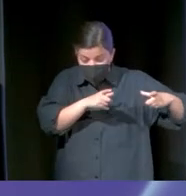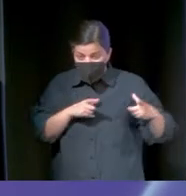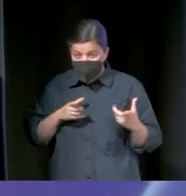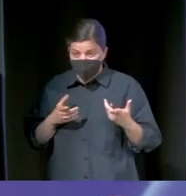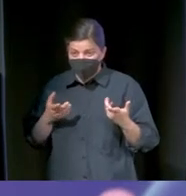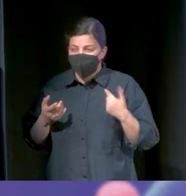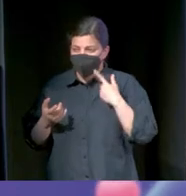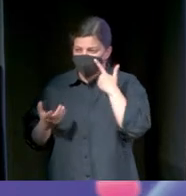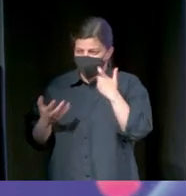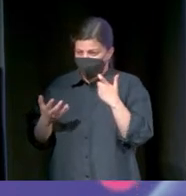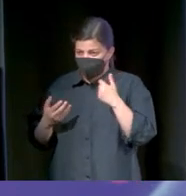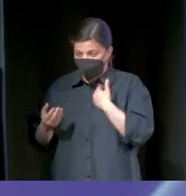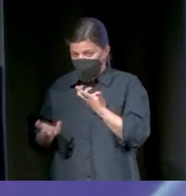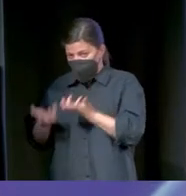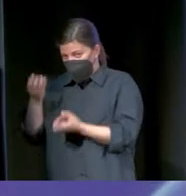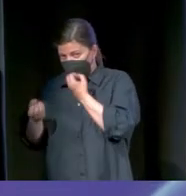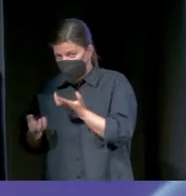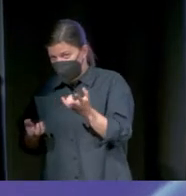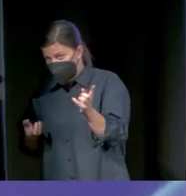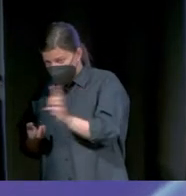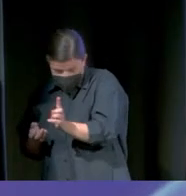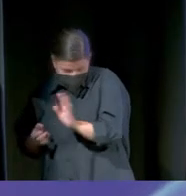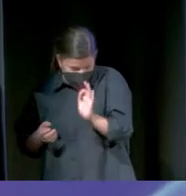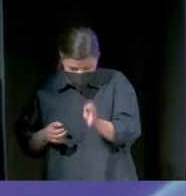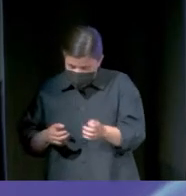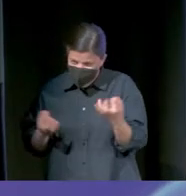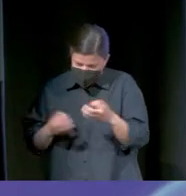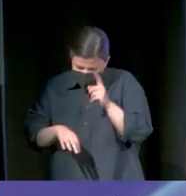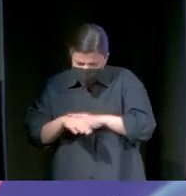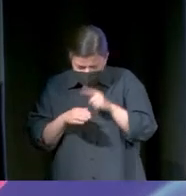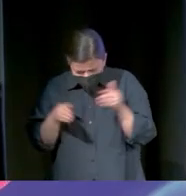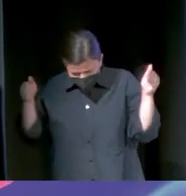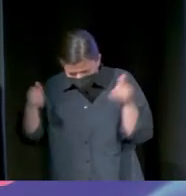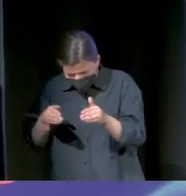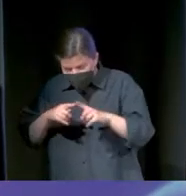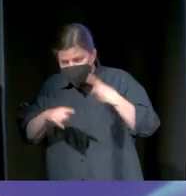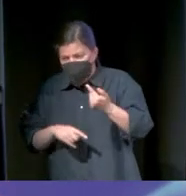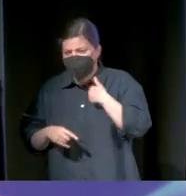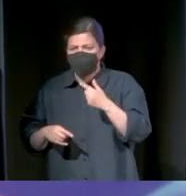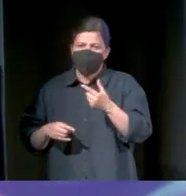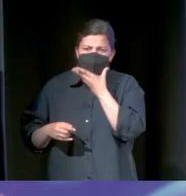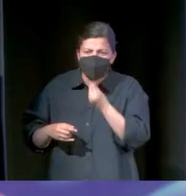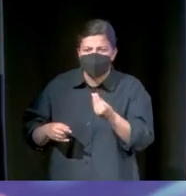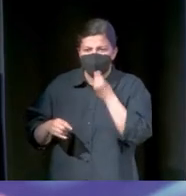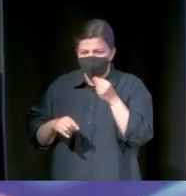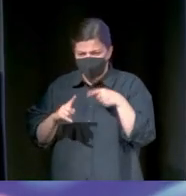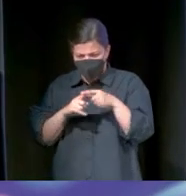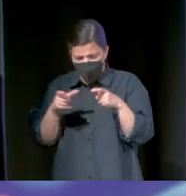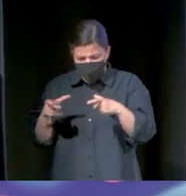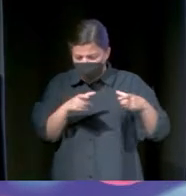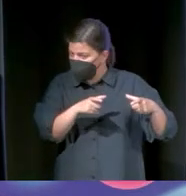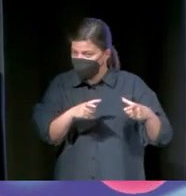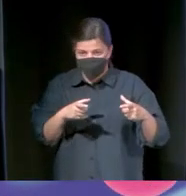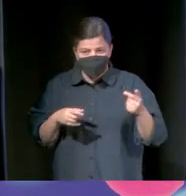que me cocino bien la verdad hay que dedicarle muchísimo tiempo y que luego tampoco tengo yo mucho gusto estético para subir platos salió la